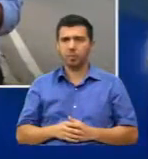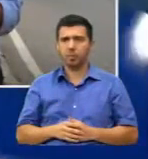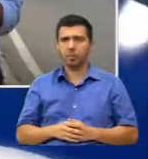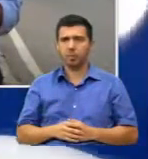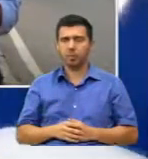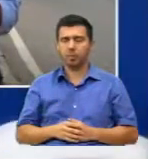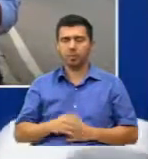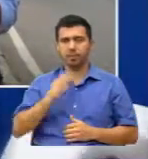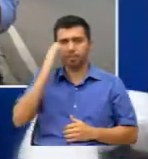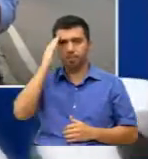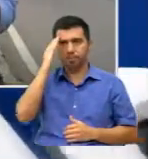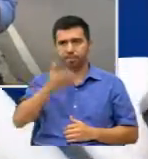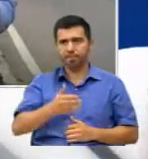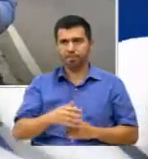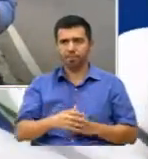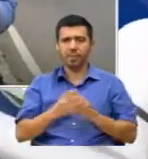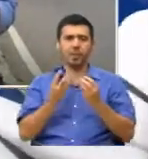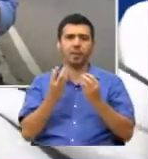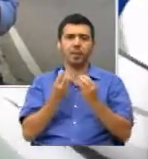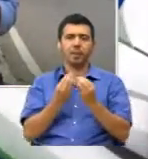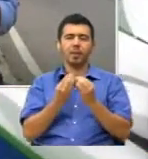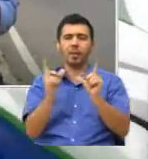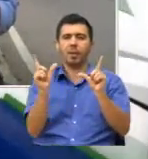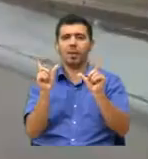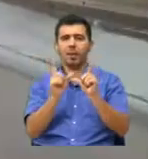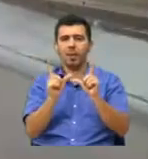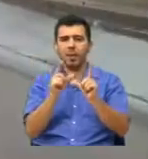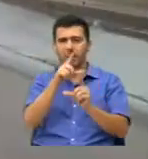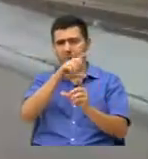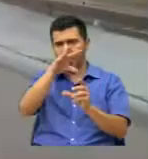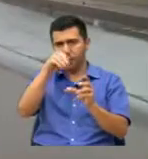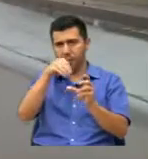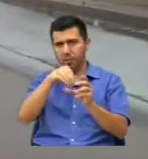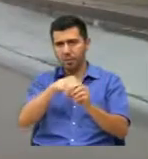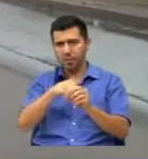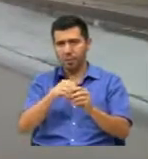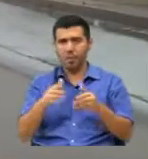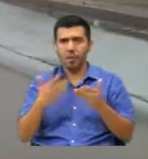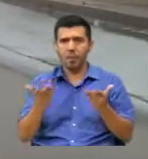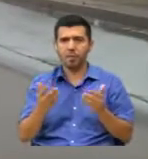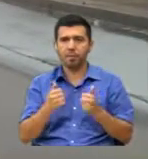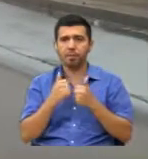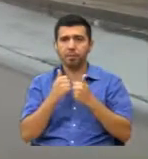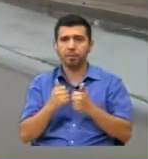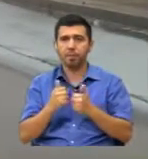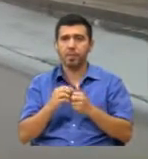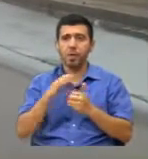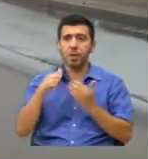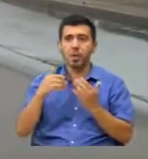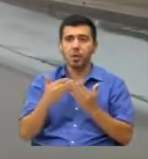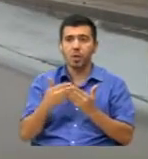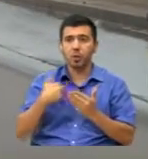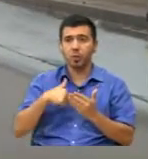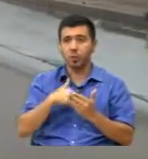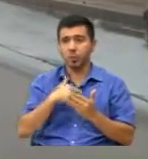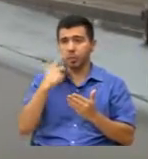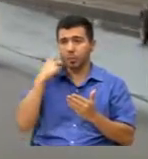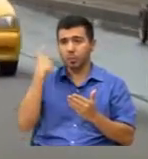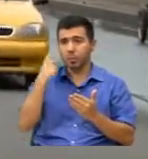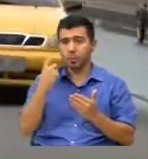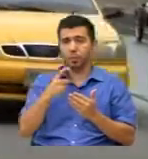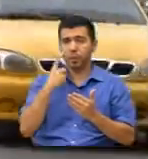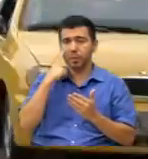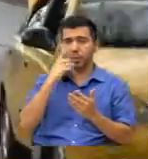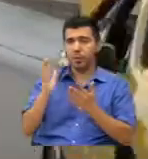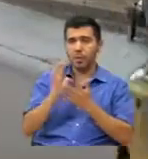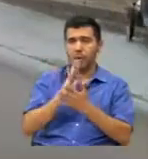Hola compañeros y televidentes, muy buenas tardes. Aún no se ha determinado cuál sería el grupo armado que estaría intimidando